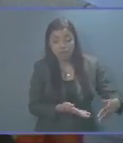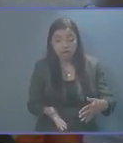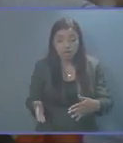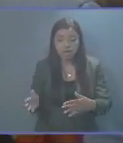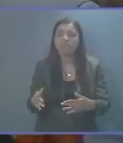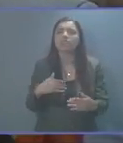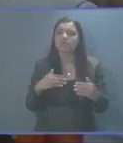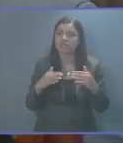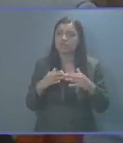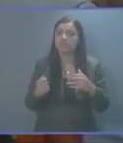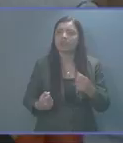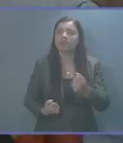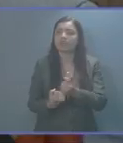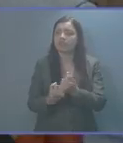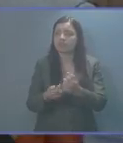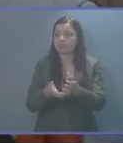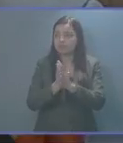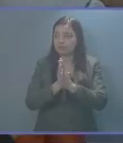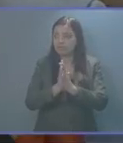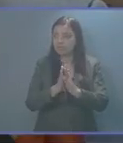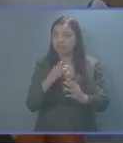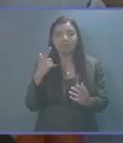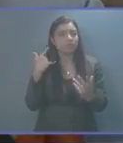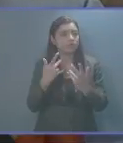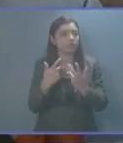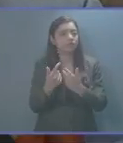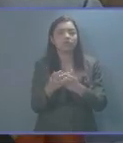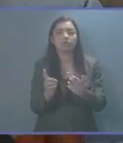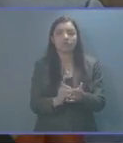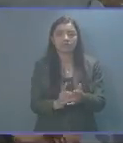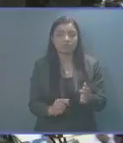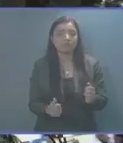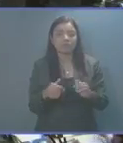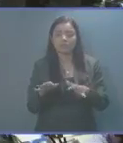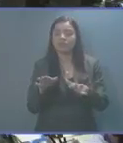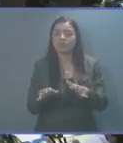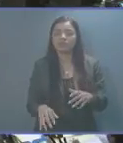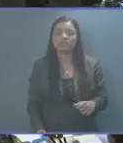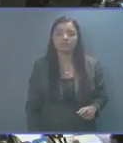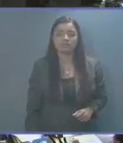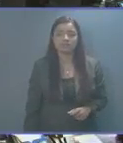me uno a la petición que hacen mis colegas. Gracias, presidente.